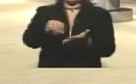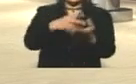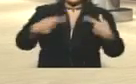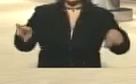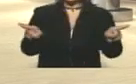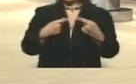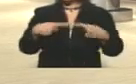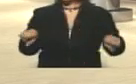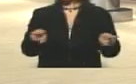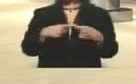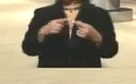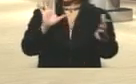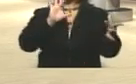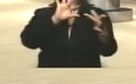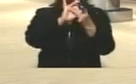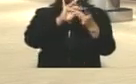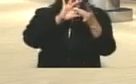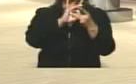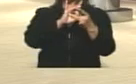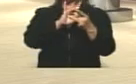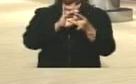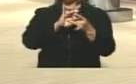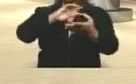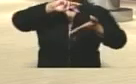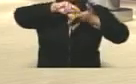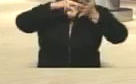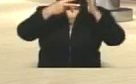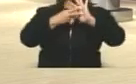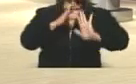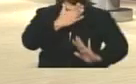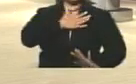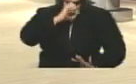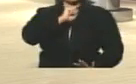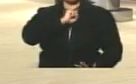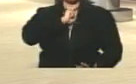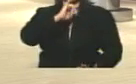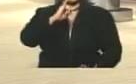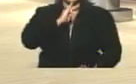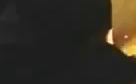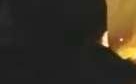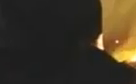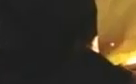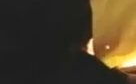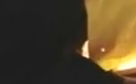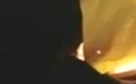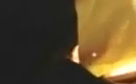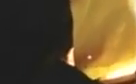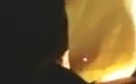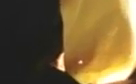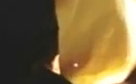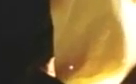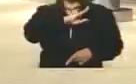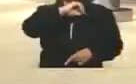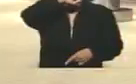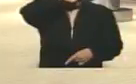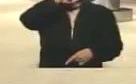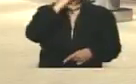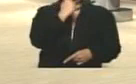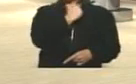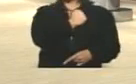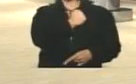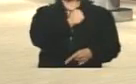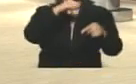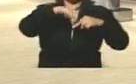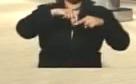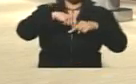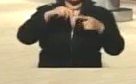música, que aunque variadas se conectan unas con otras definiendo nuestra idiosincrasia, nuestra identidad venezolana. Y aquí sí me voy a detener